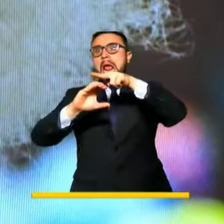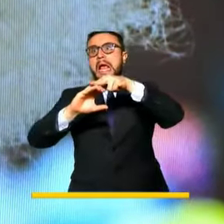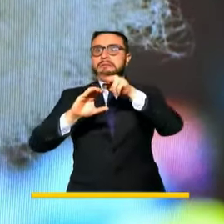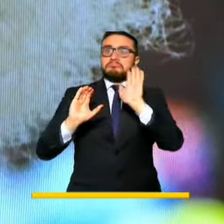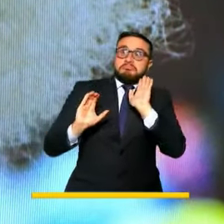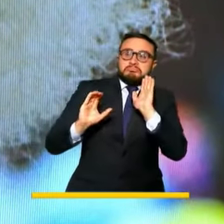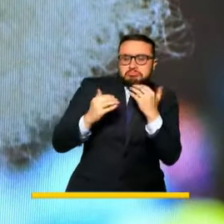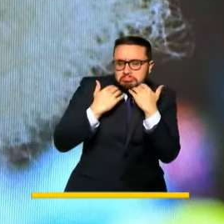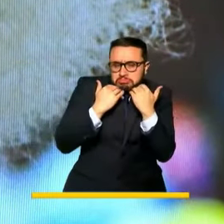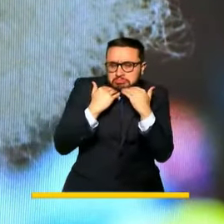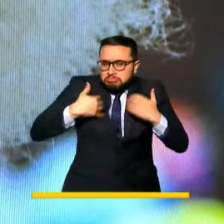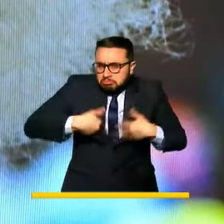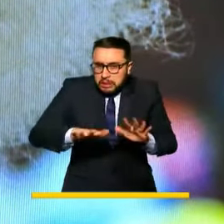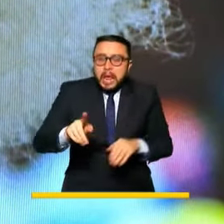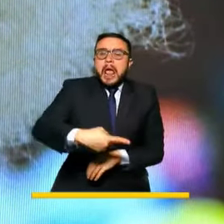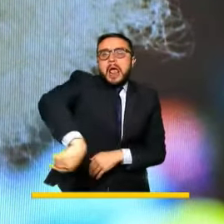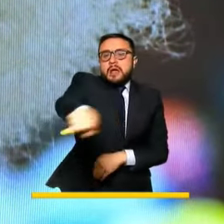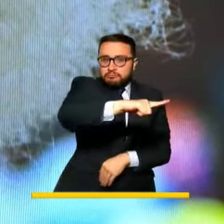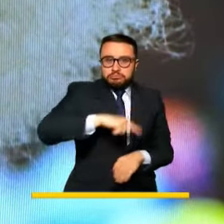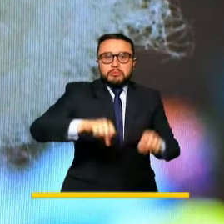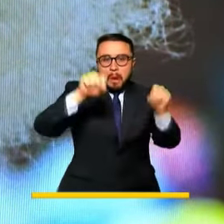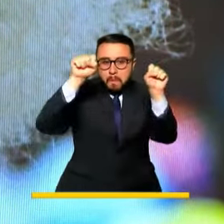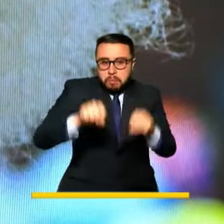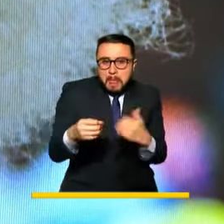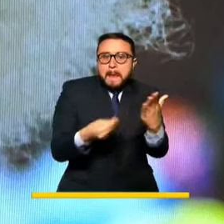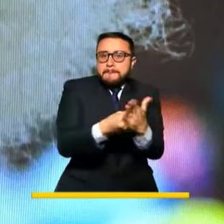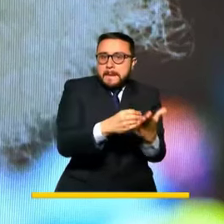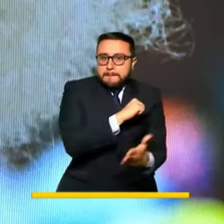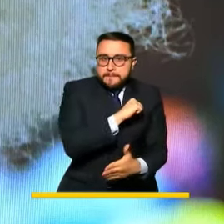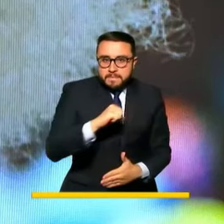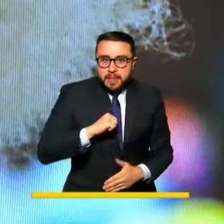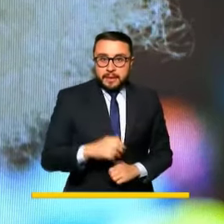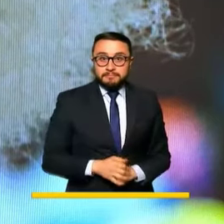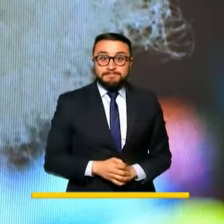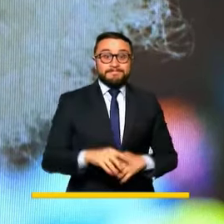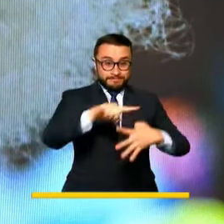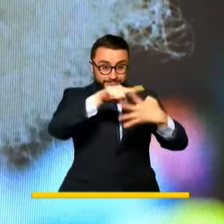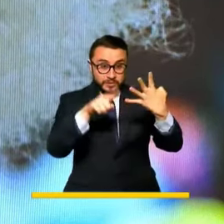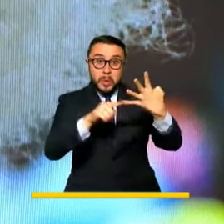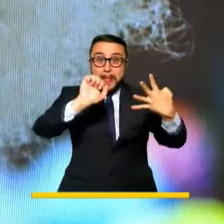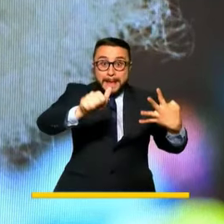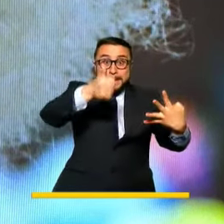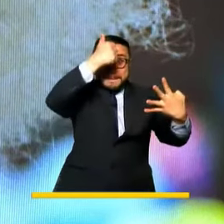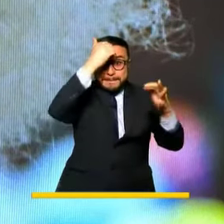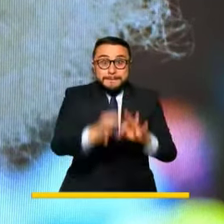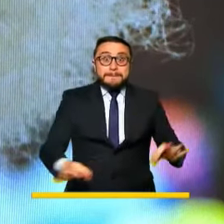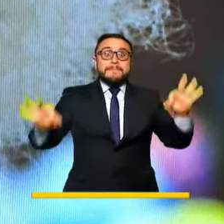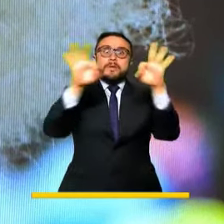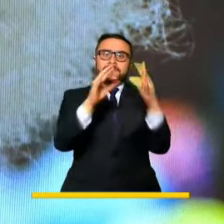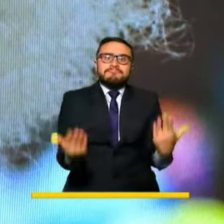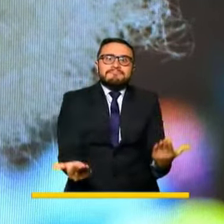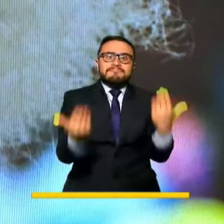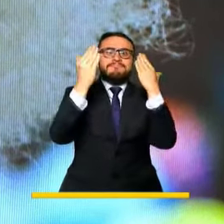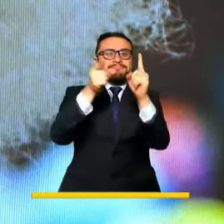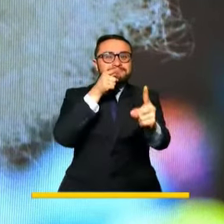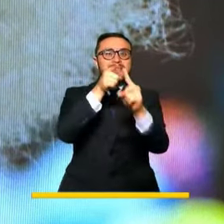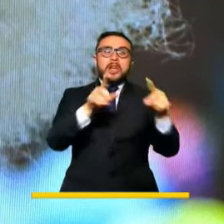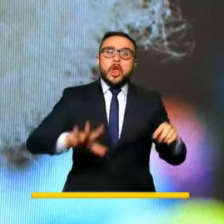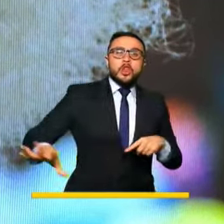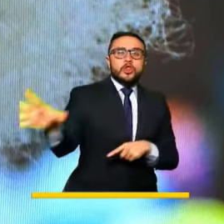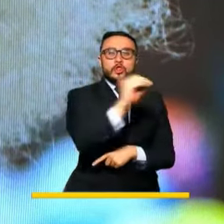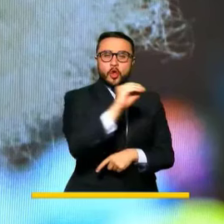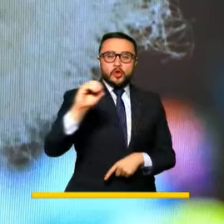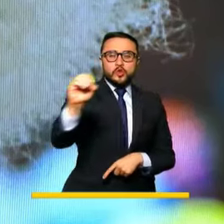Al final, el sistema de pilares beneficia y garantiza el derecho a la pensión de todas y